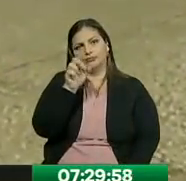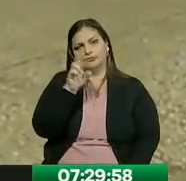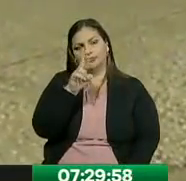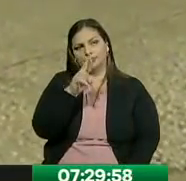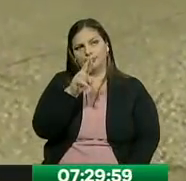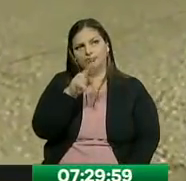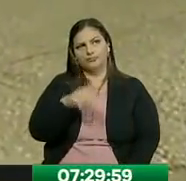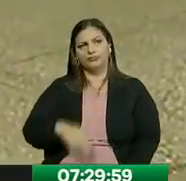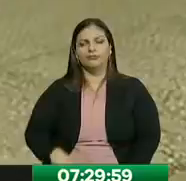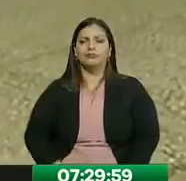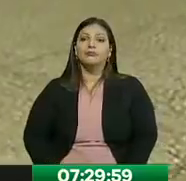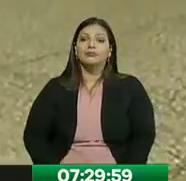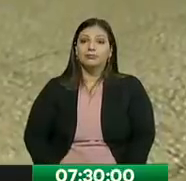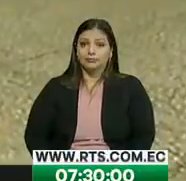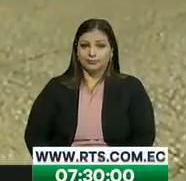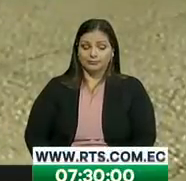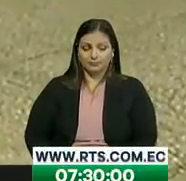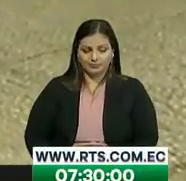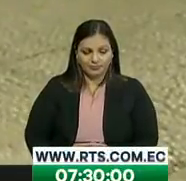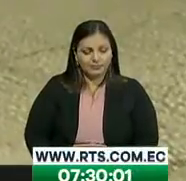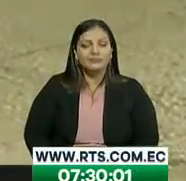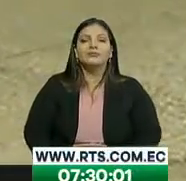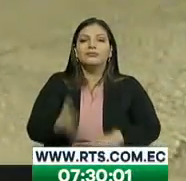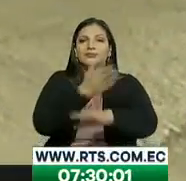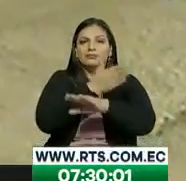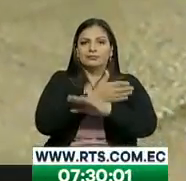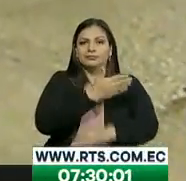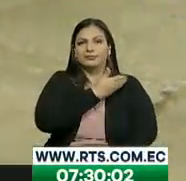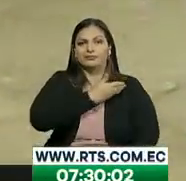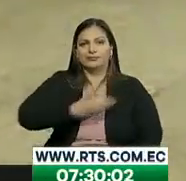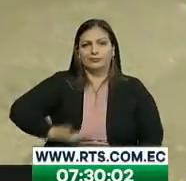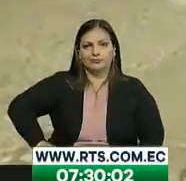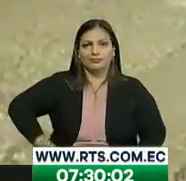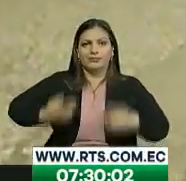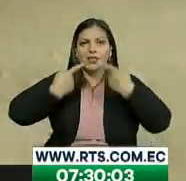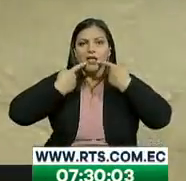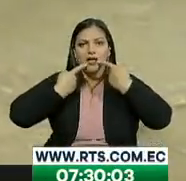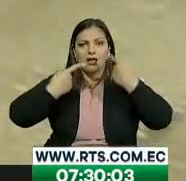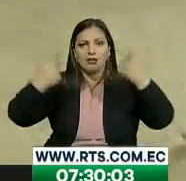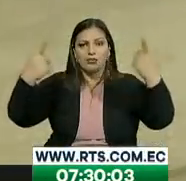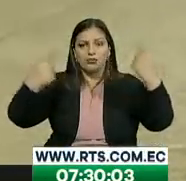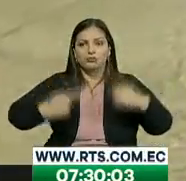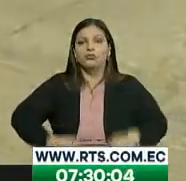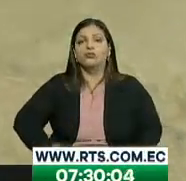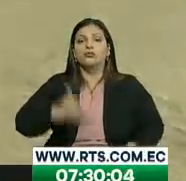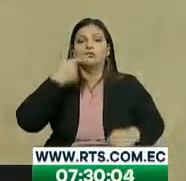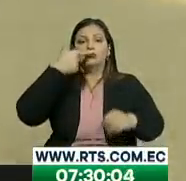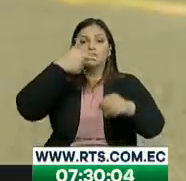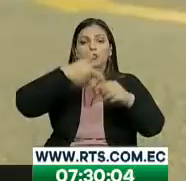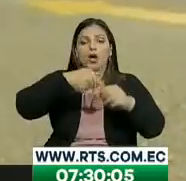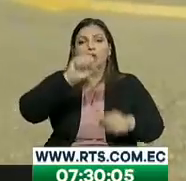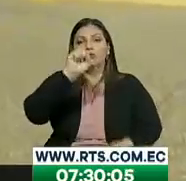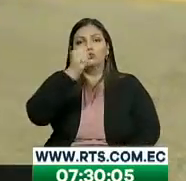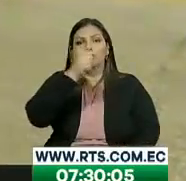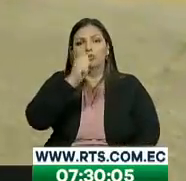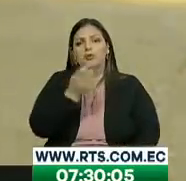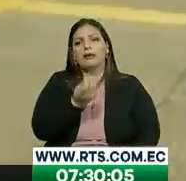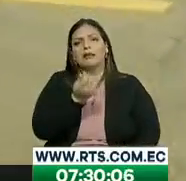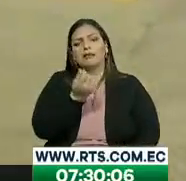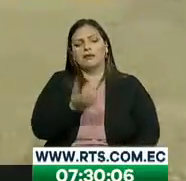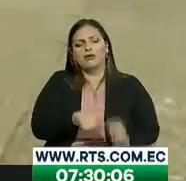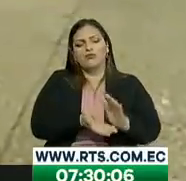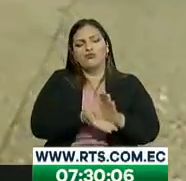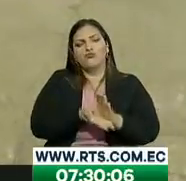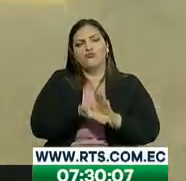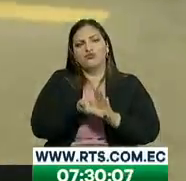Este combustible que ha estado en boca de muchos debido al nuevo precio establecido por el gobierno nacional,